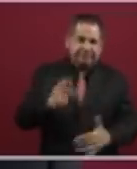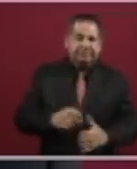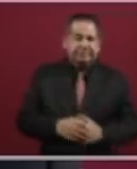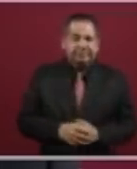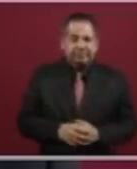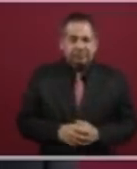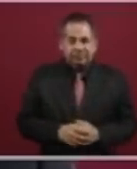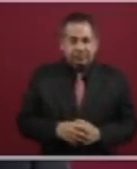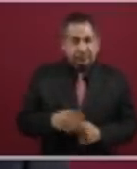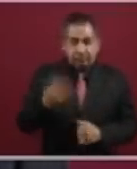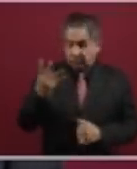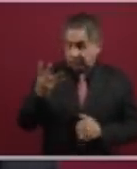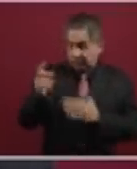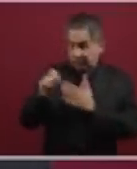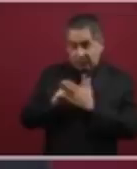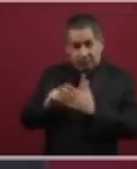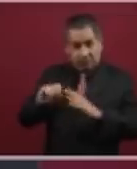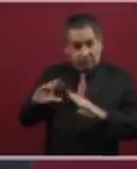en 4 meses